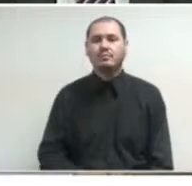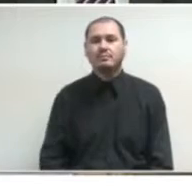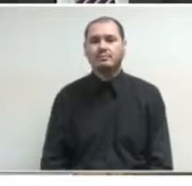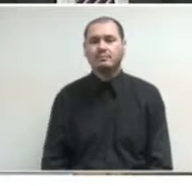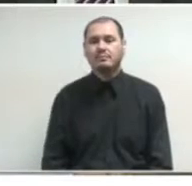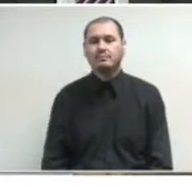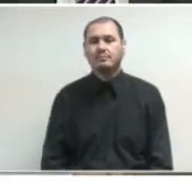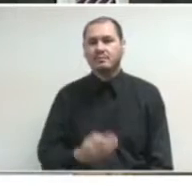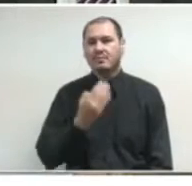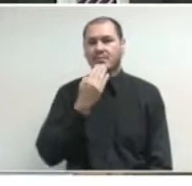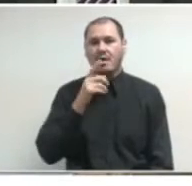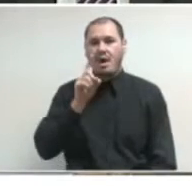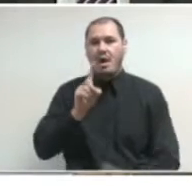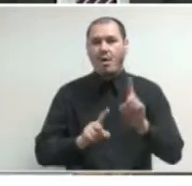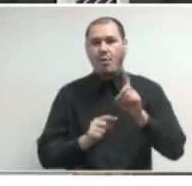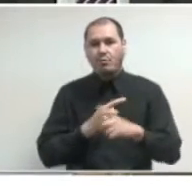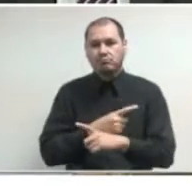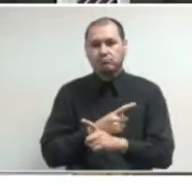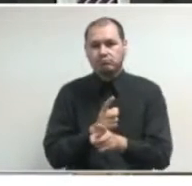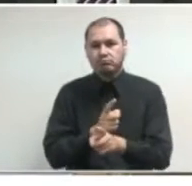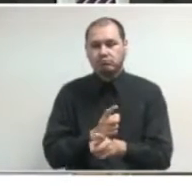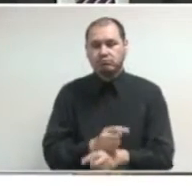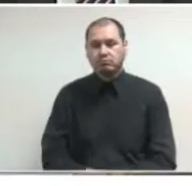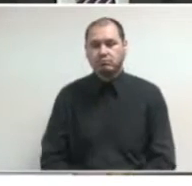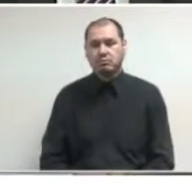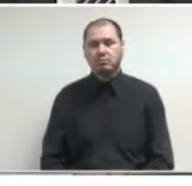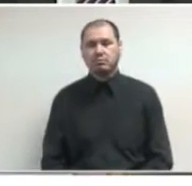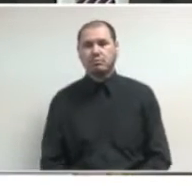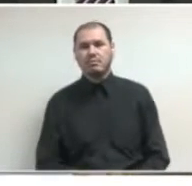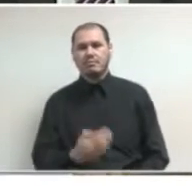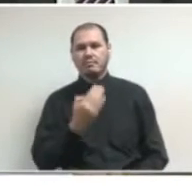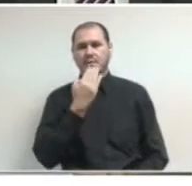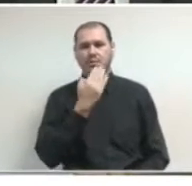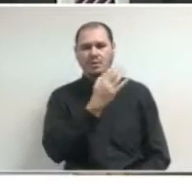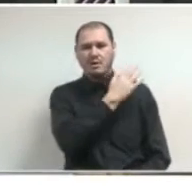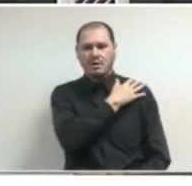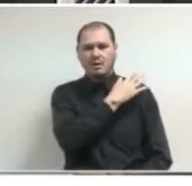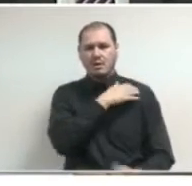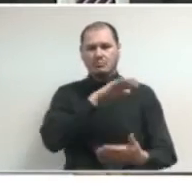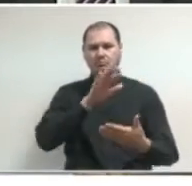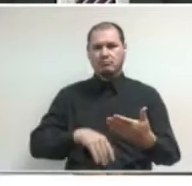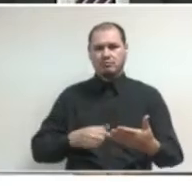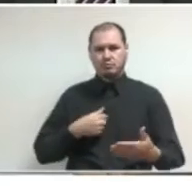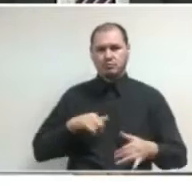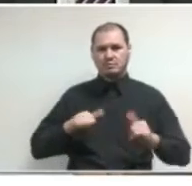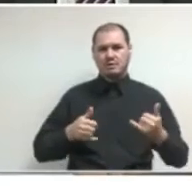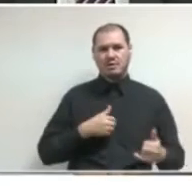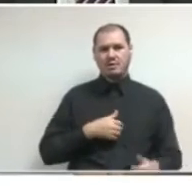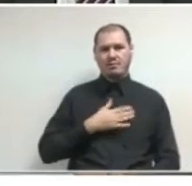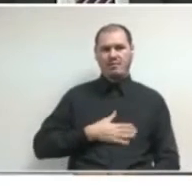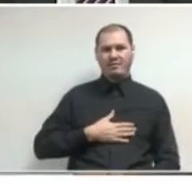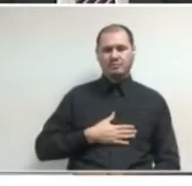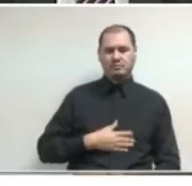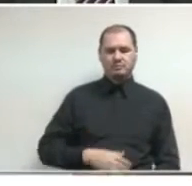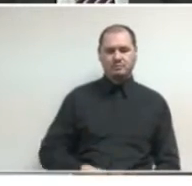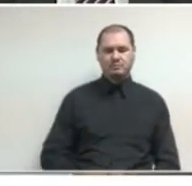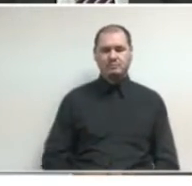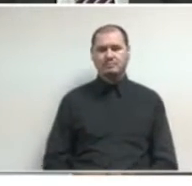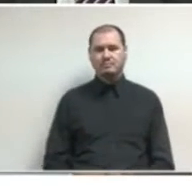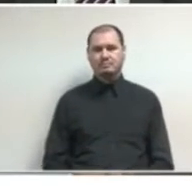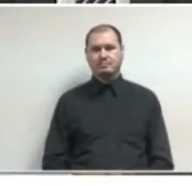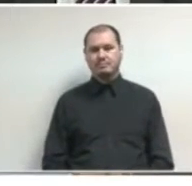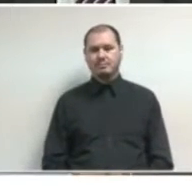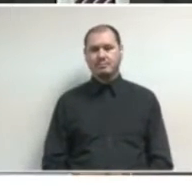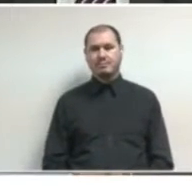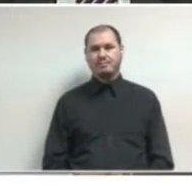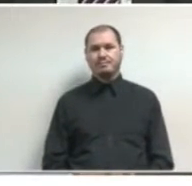ministro dice, pues veramos, llamo a ambos imita, mi simina, pe, cuatia, jai, cuire, a.